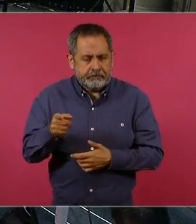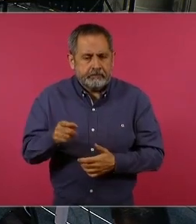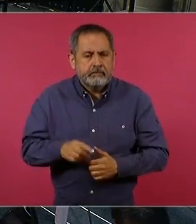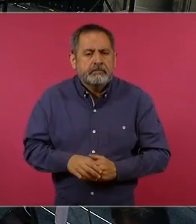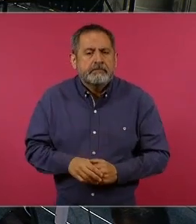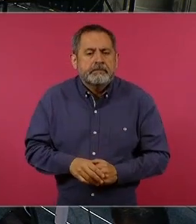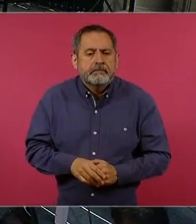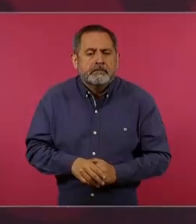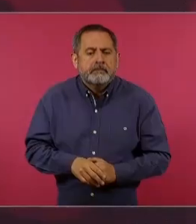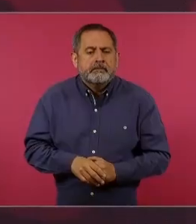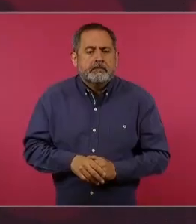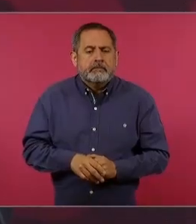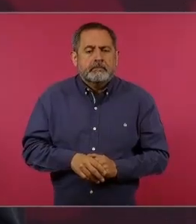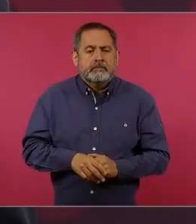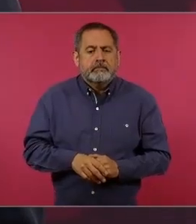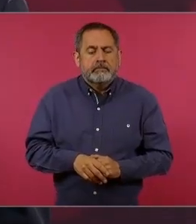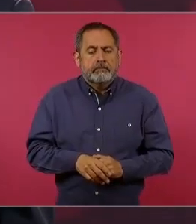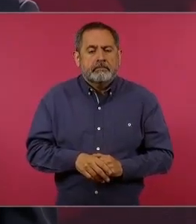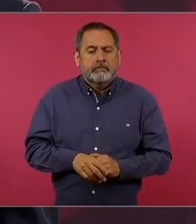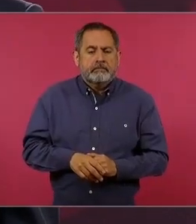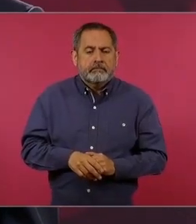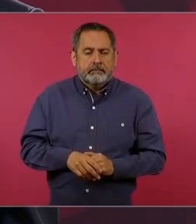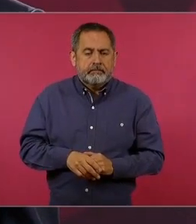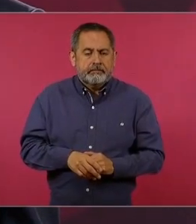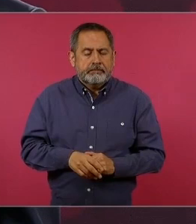2007, no solo